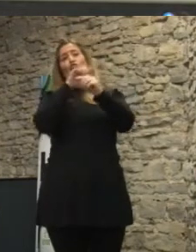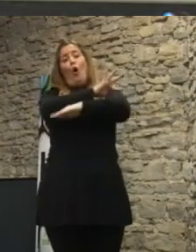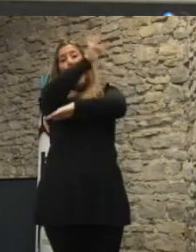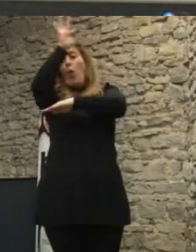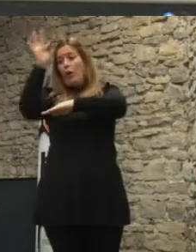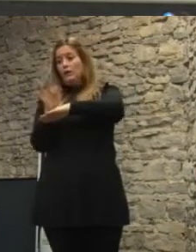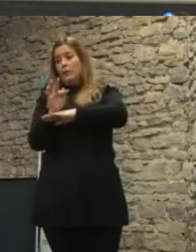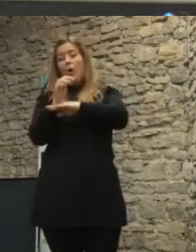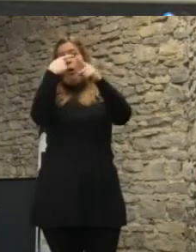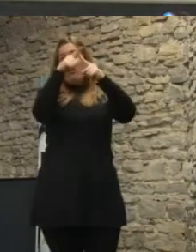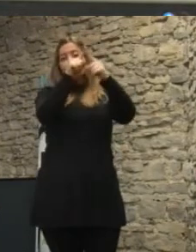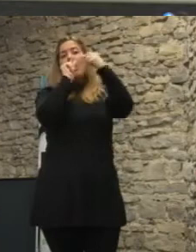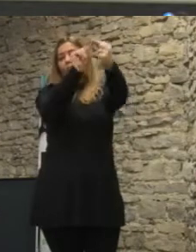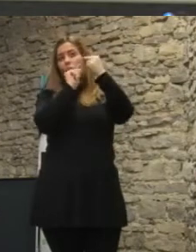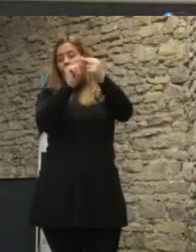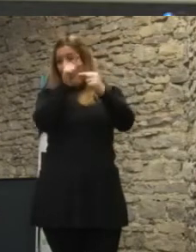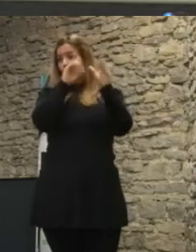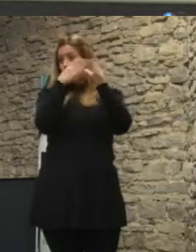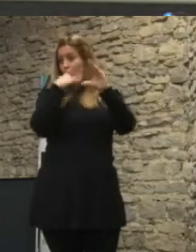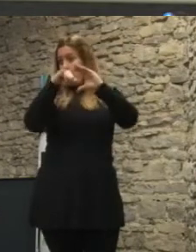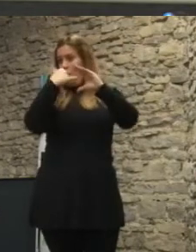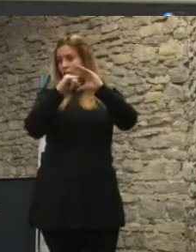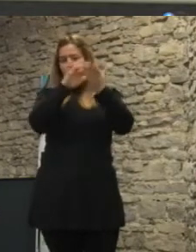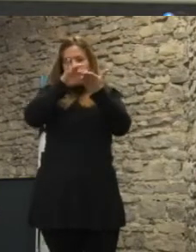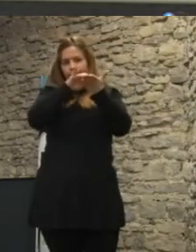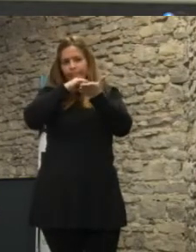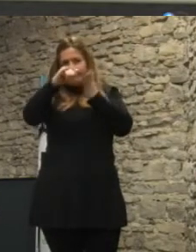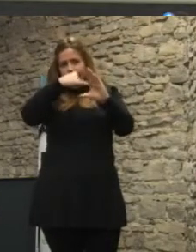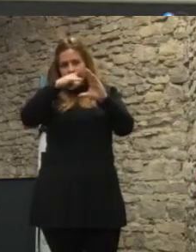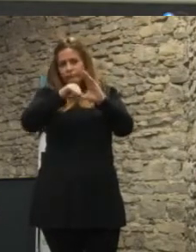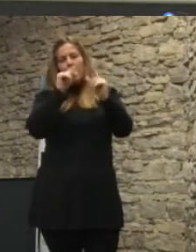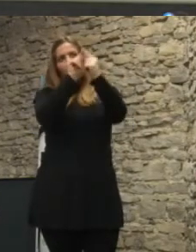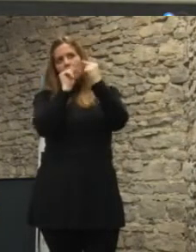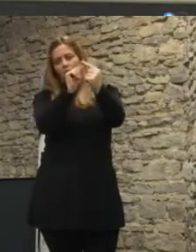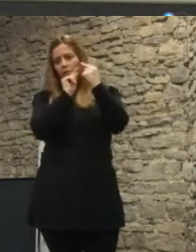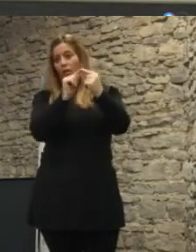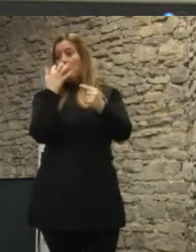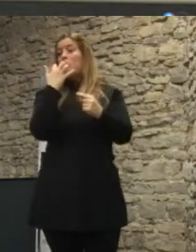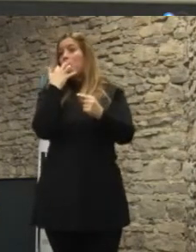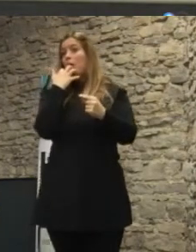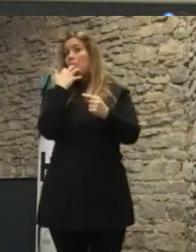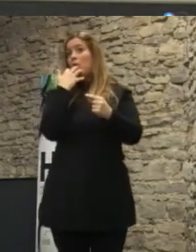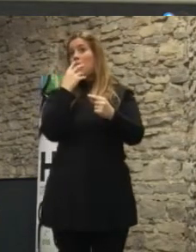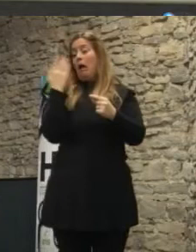¿no? Entonces, por ejemplo, hace dos días teníamos una reunión